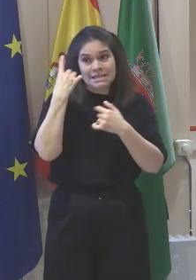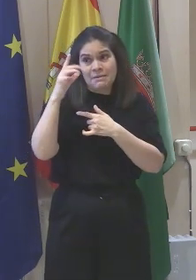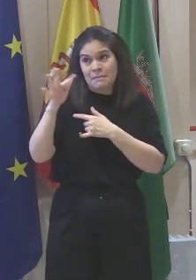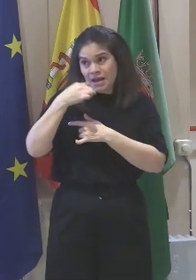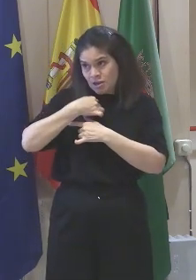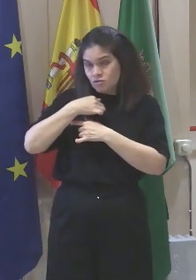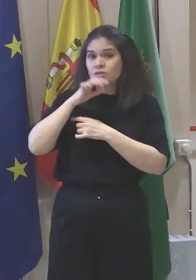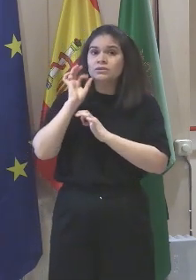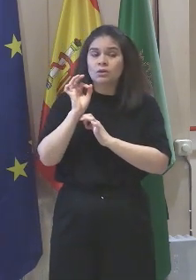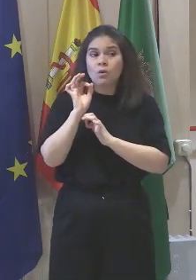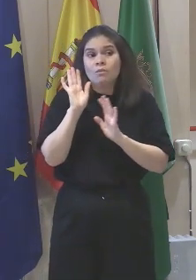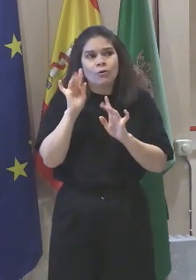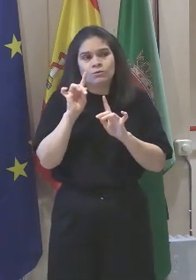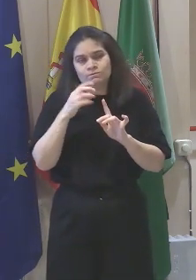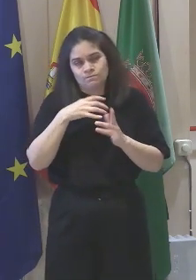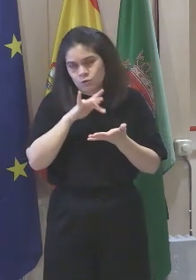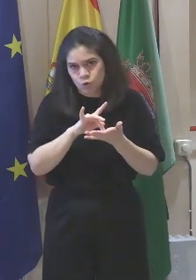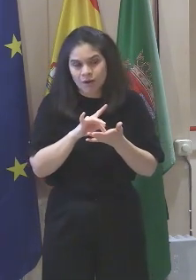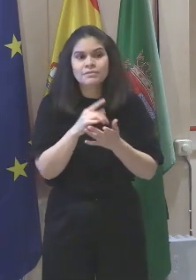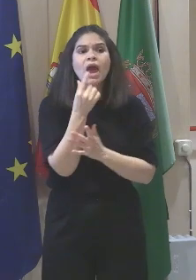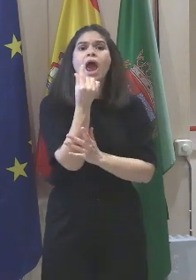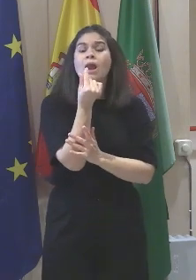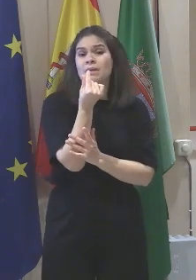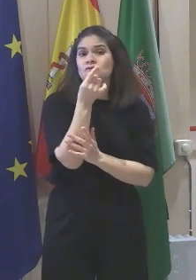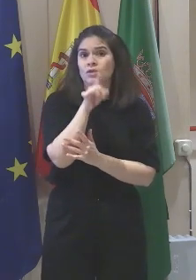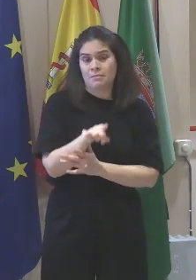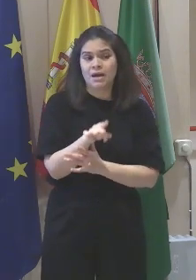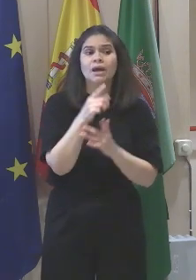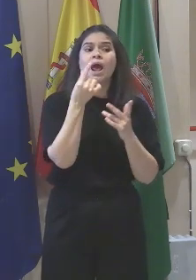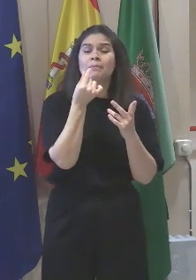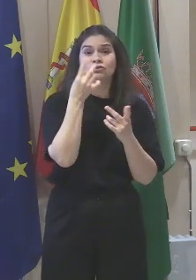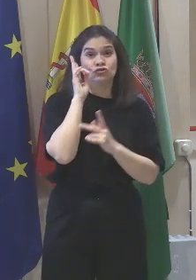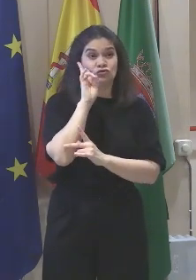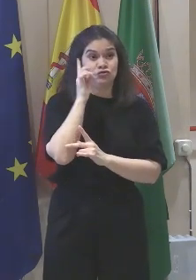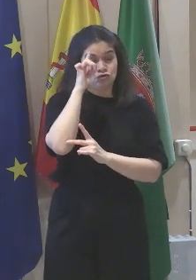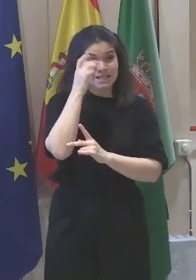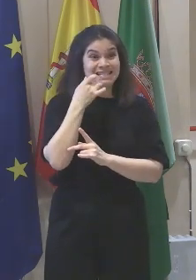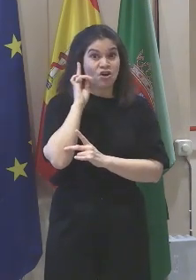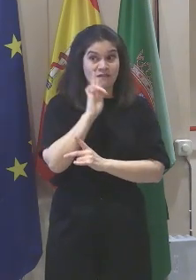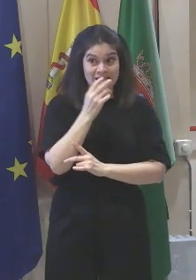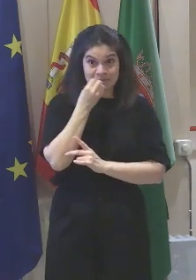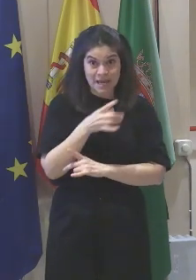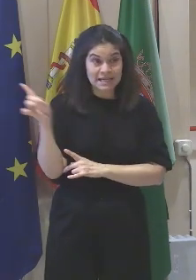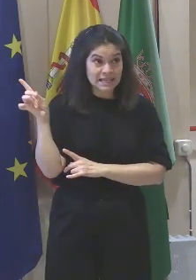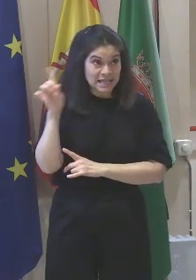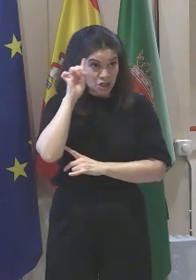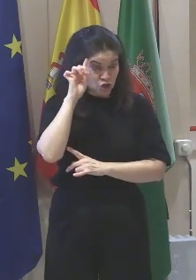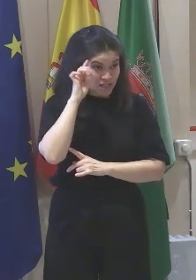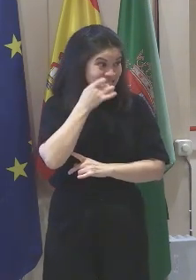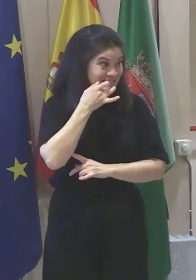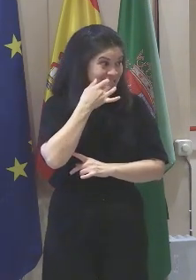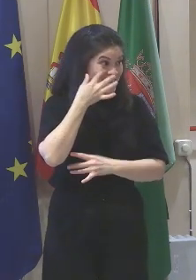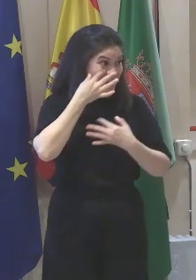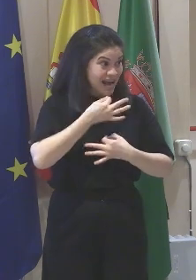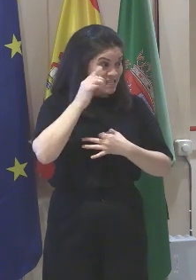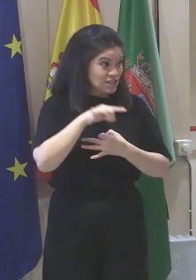esto, a lo mejor no es el caso. El precio. El precio, no sé si lo leéis bien y no sé si estáis viendo si es real o no,